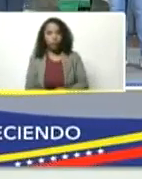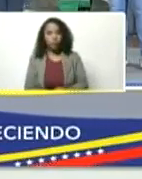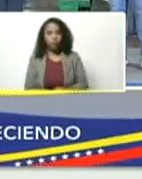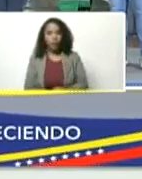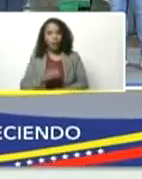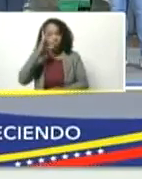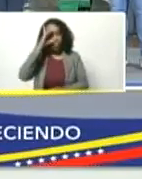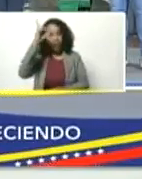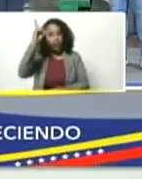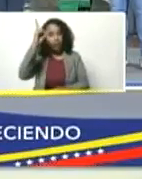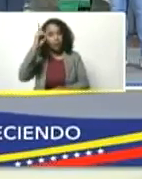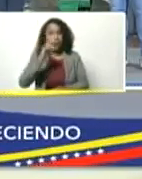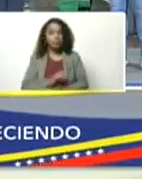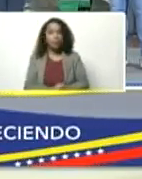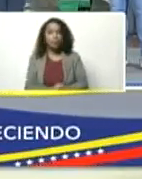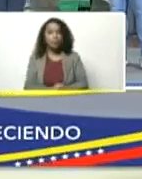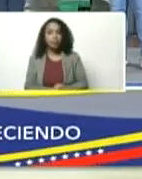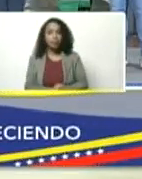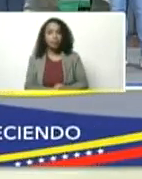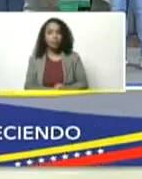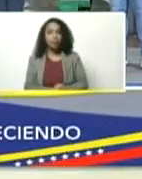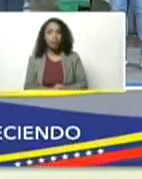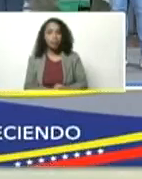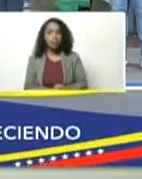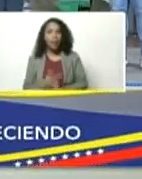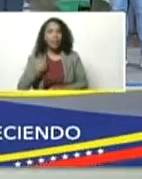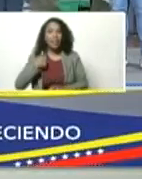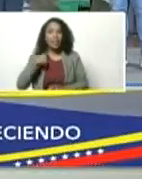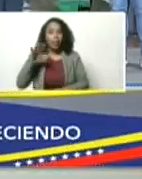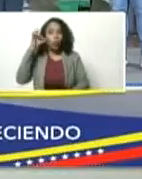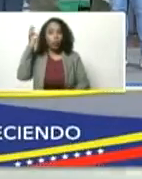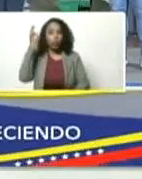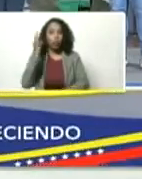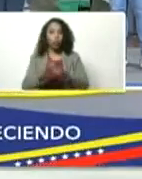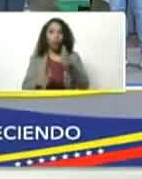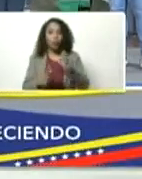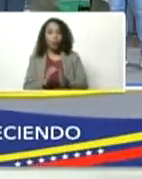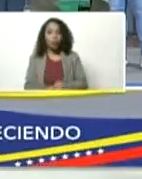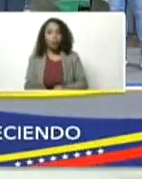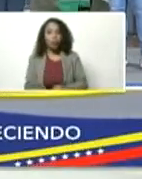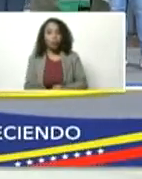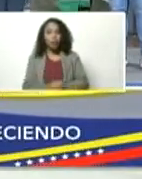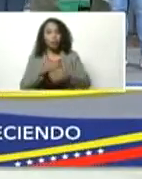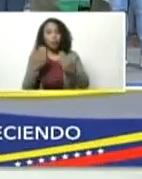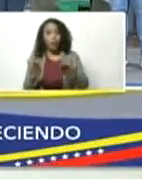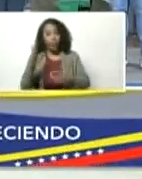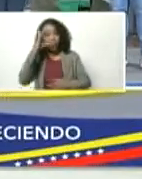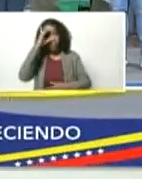Delcy Eloína Rodríguez Gómez, que tenemos la fortuna de que Delcy